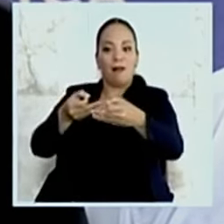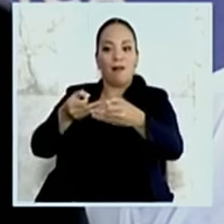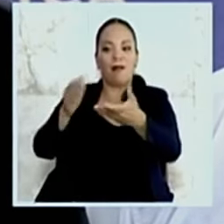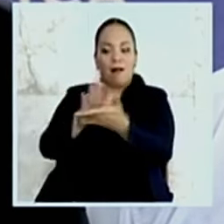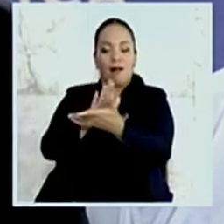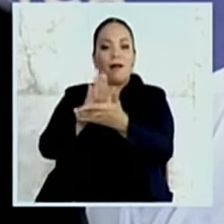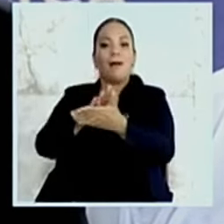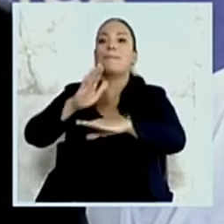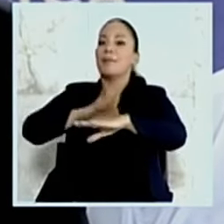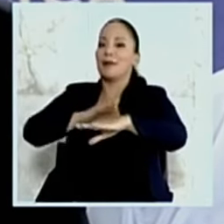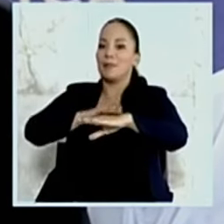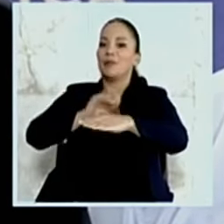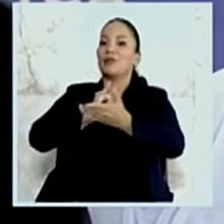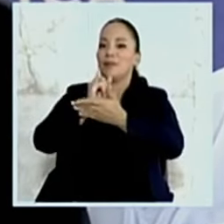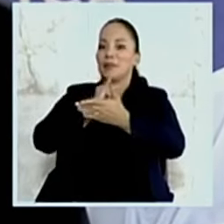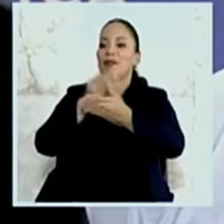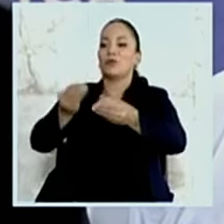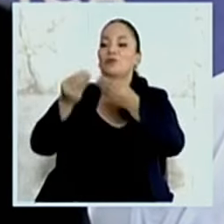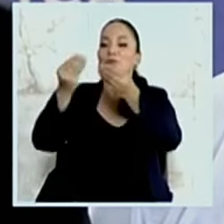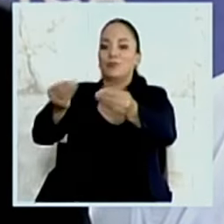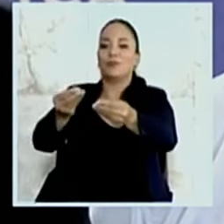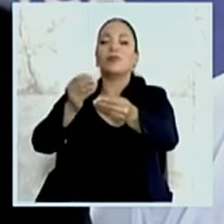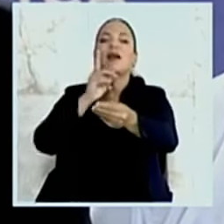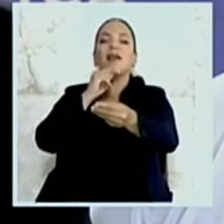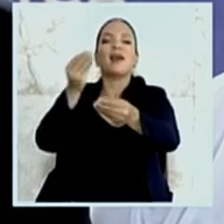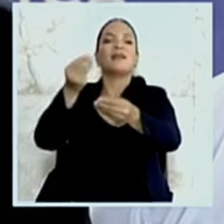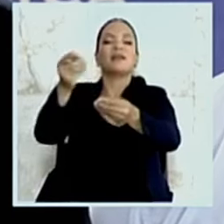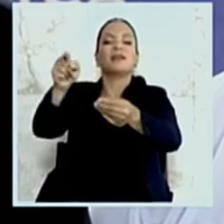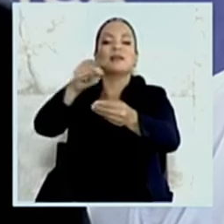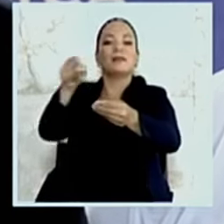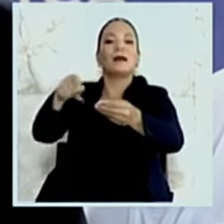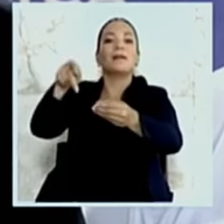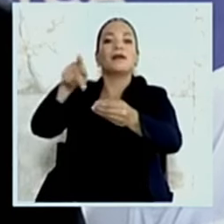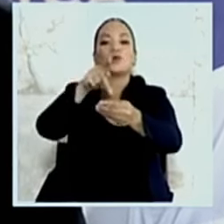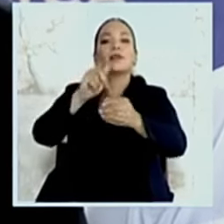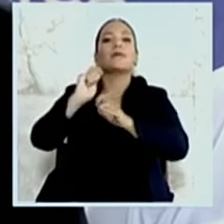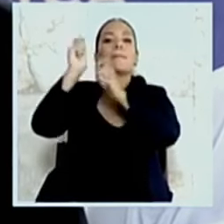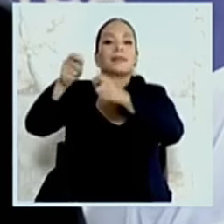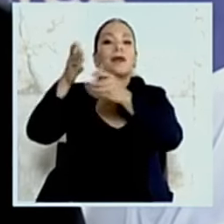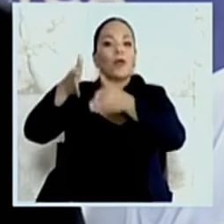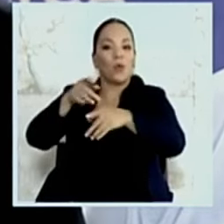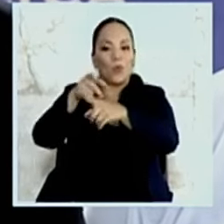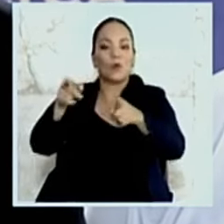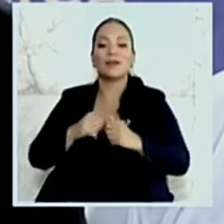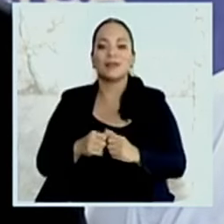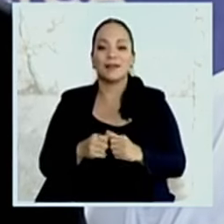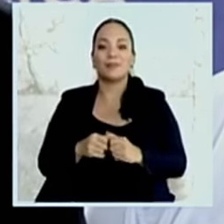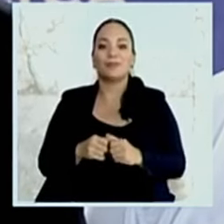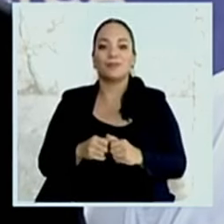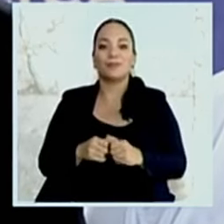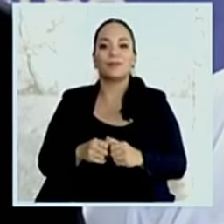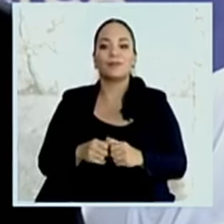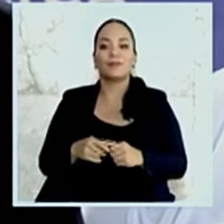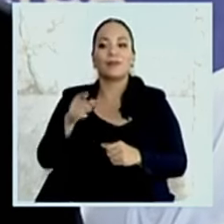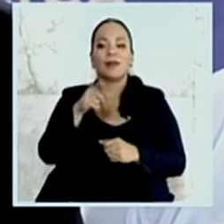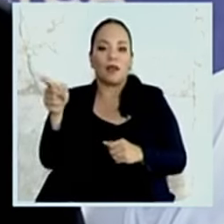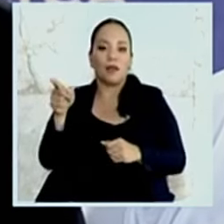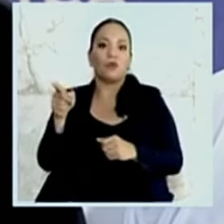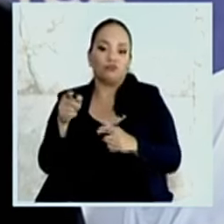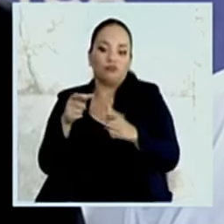permisos de investigación a pescadores, ellos que ocurre y sucede son de pequeña